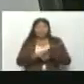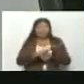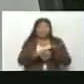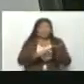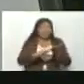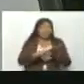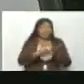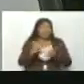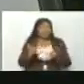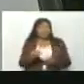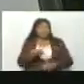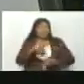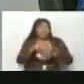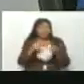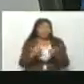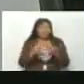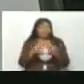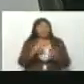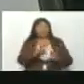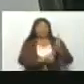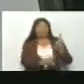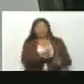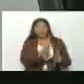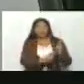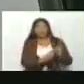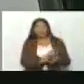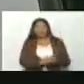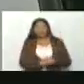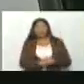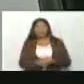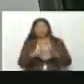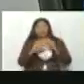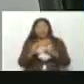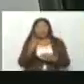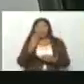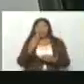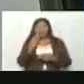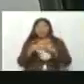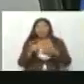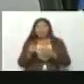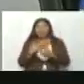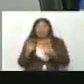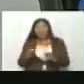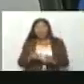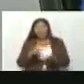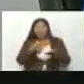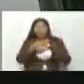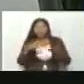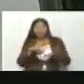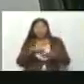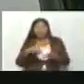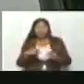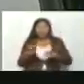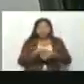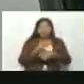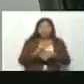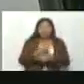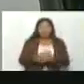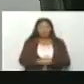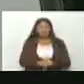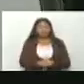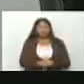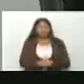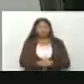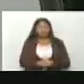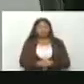sus instalaciones de refinación y en sus experiencias la vienen a imponer. Bueno, es un contrato de nuestro gobierno con el gobierno de Irán,